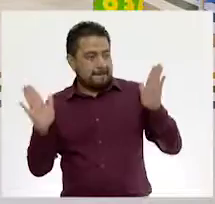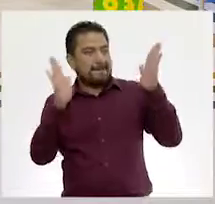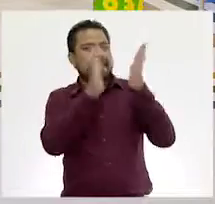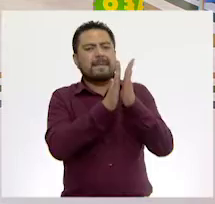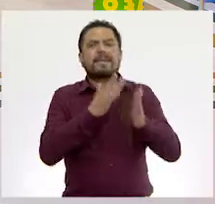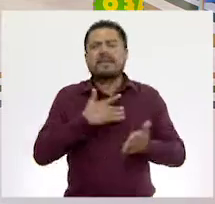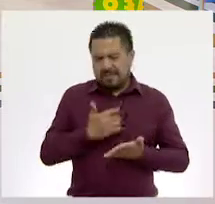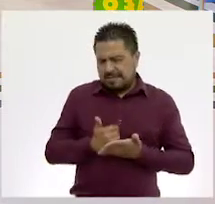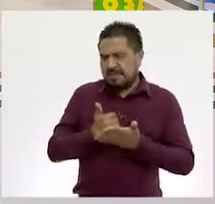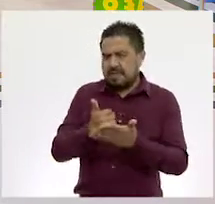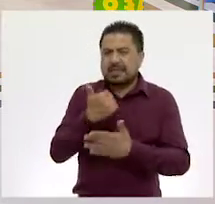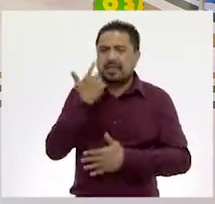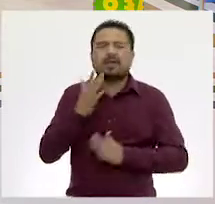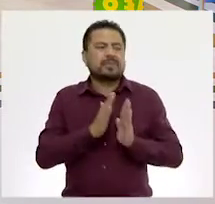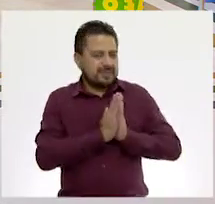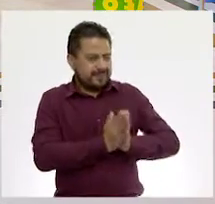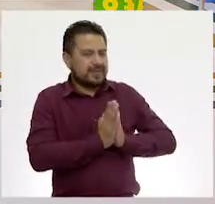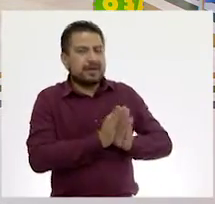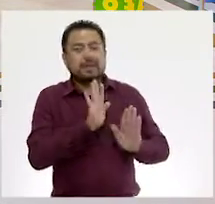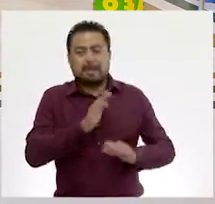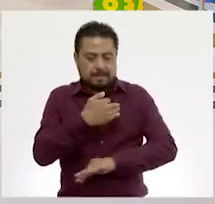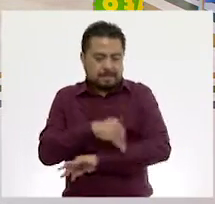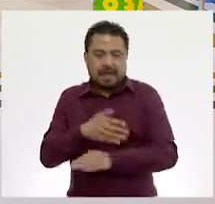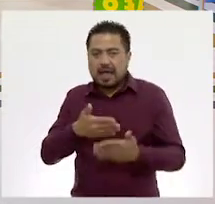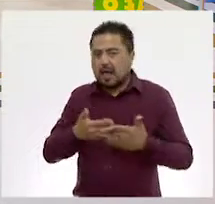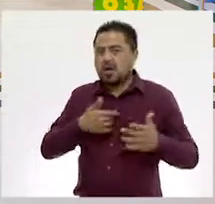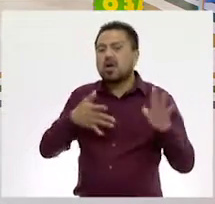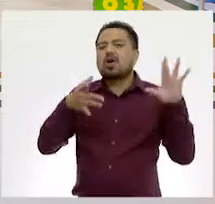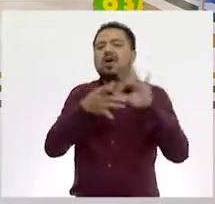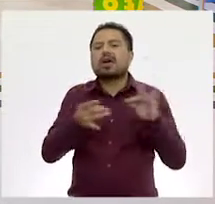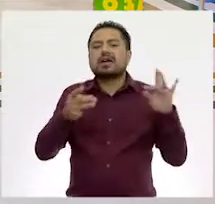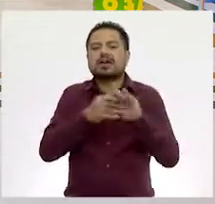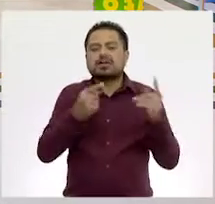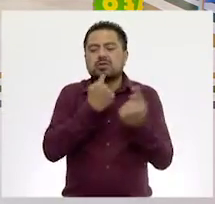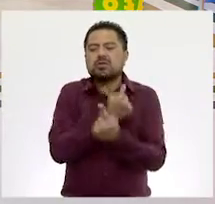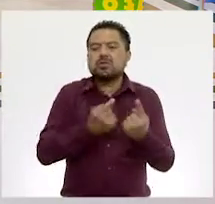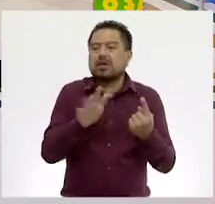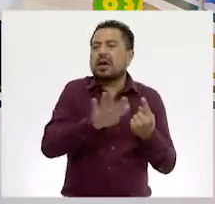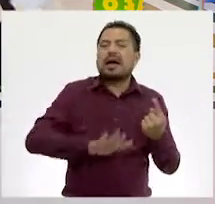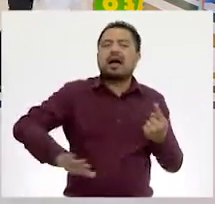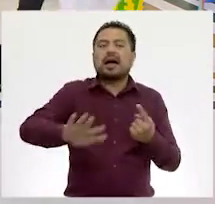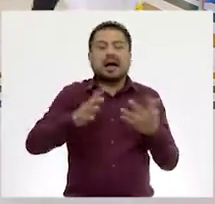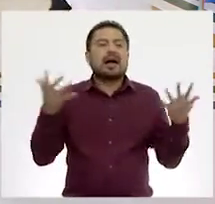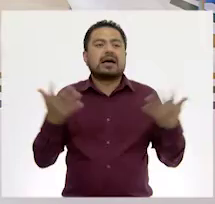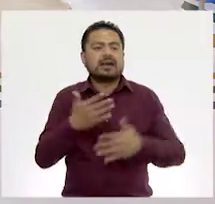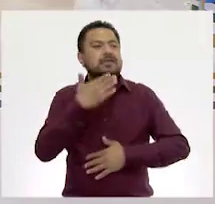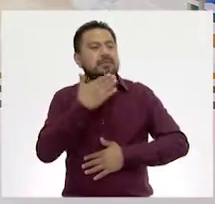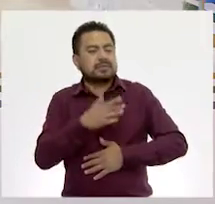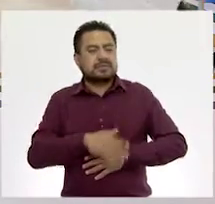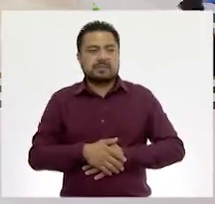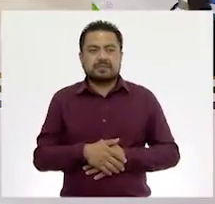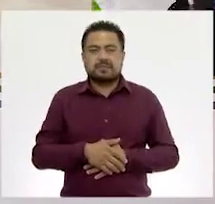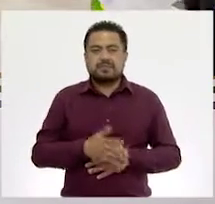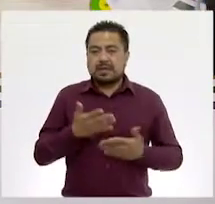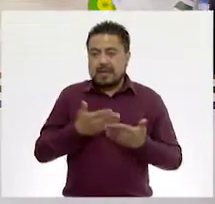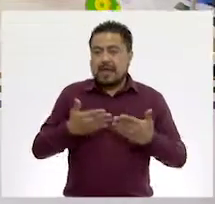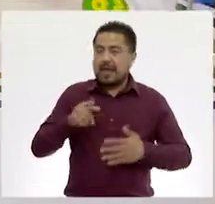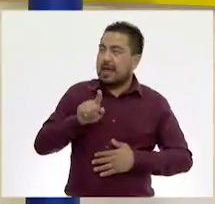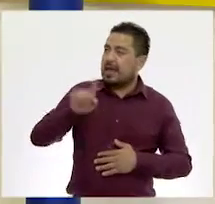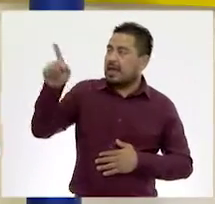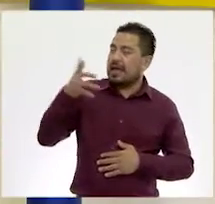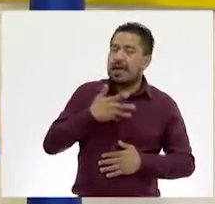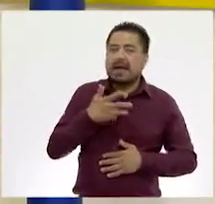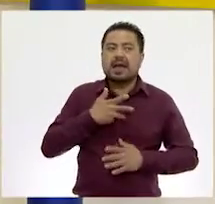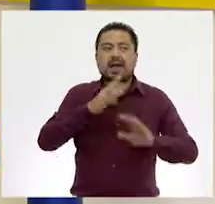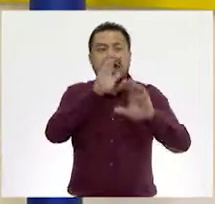ayudo si quieres. Por favor. Mientras yo explico a los niños lo que vamos a hacer. Muy bien. Bien. Tenemos ahí la